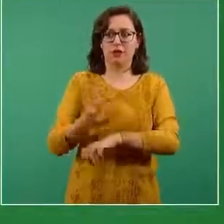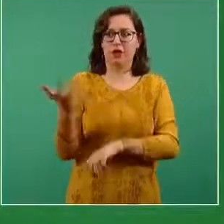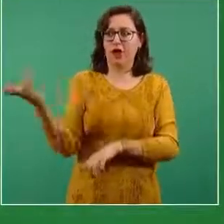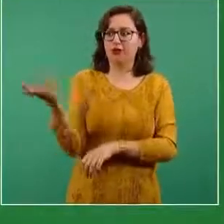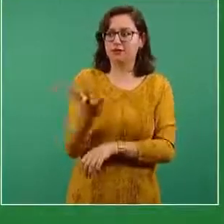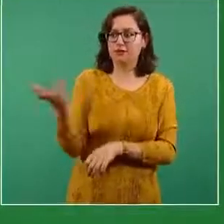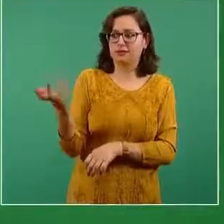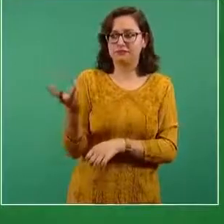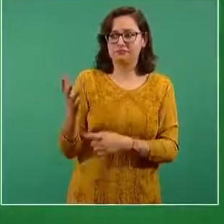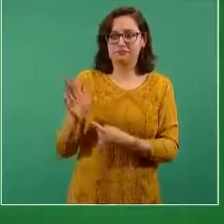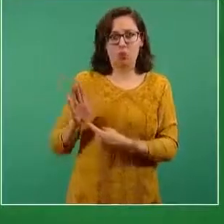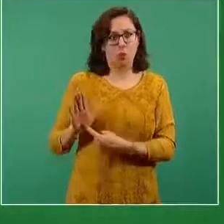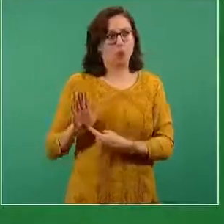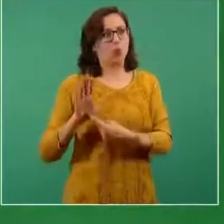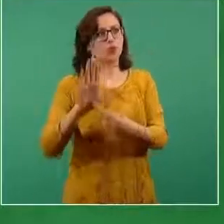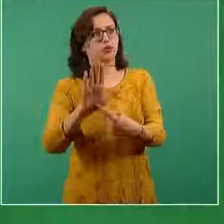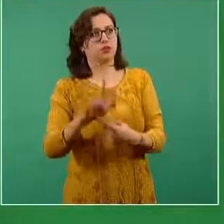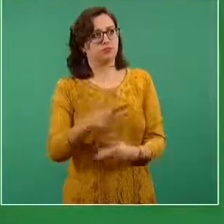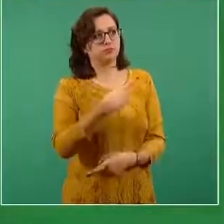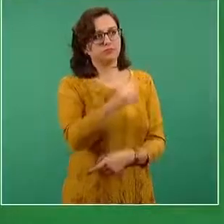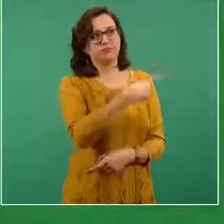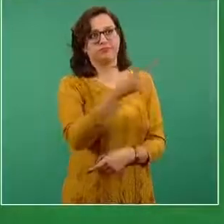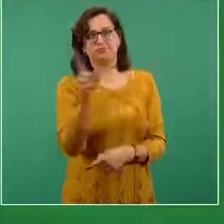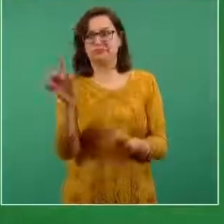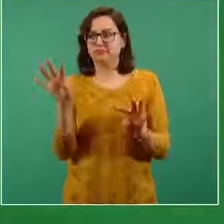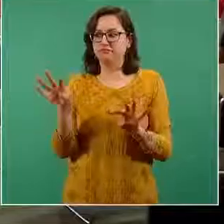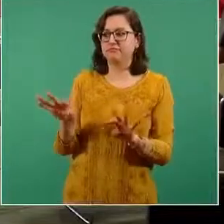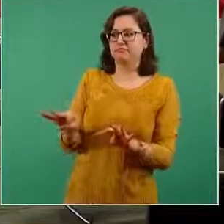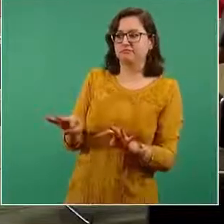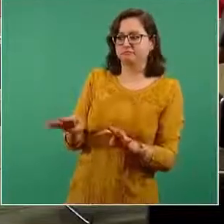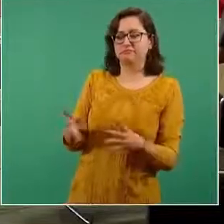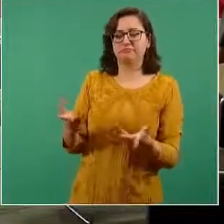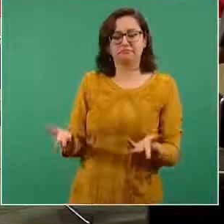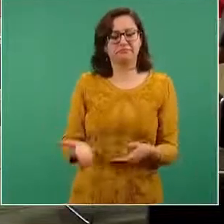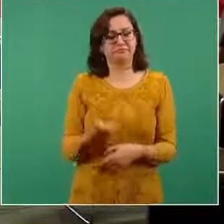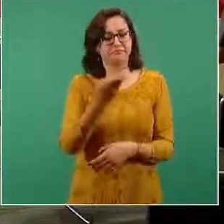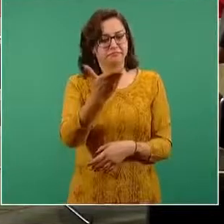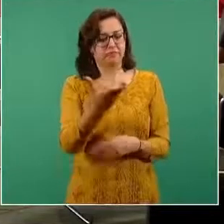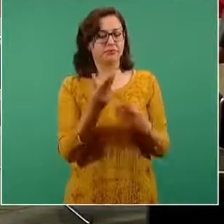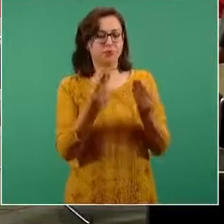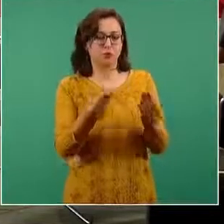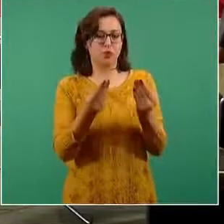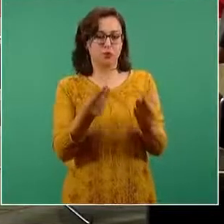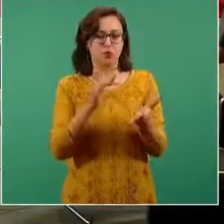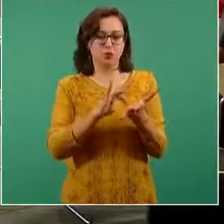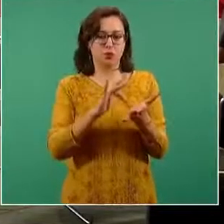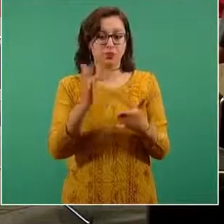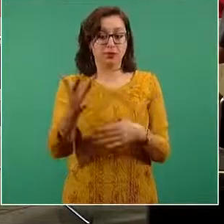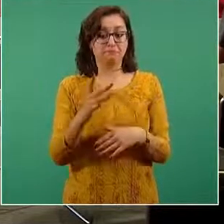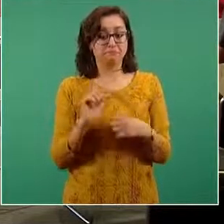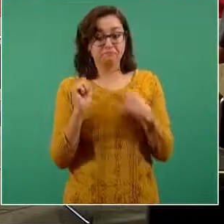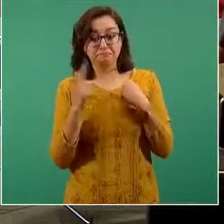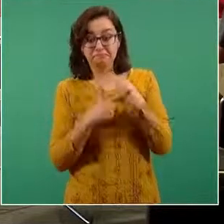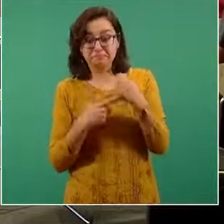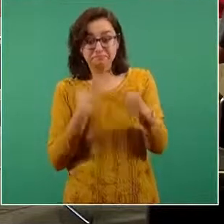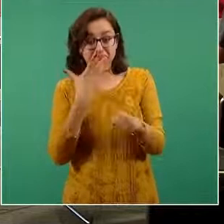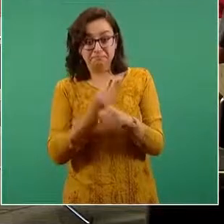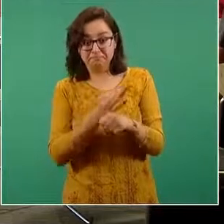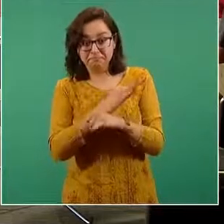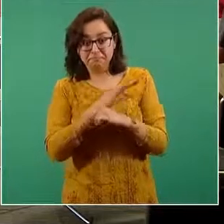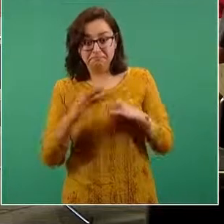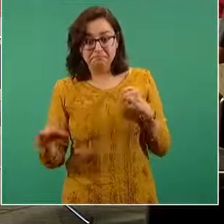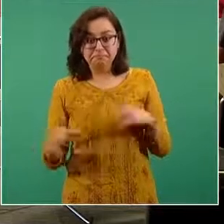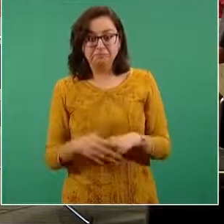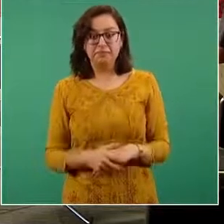para también obviamente dar el ejemplo al país. Maestro Góngora, muchas gracias. Por favor, si gusta algunas últimas